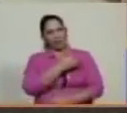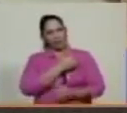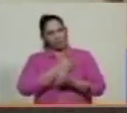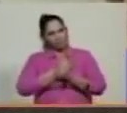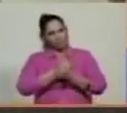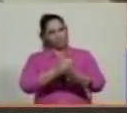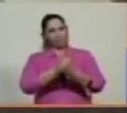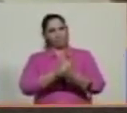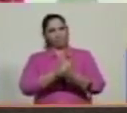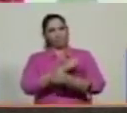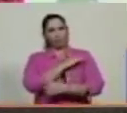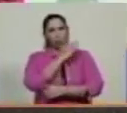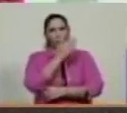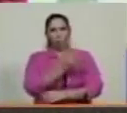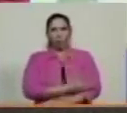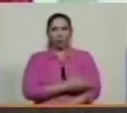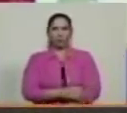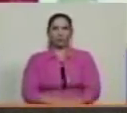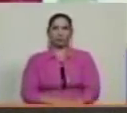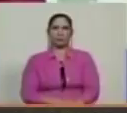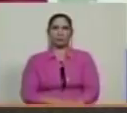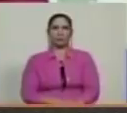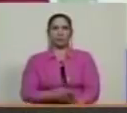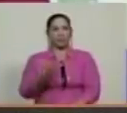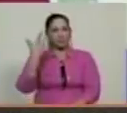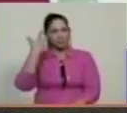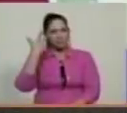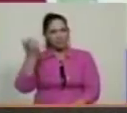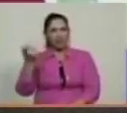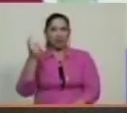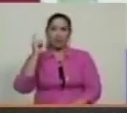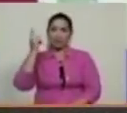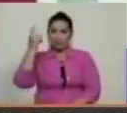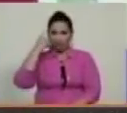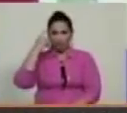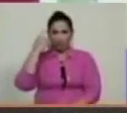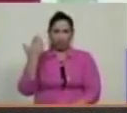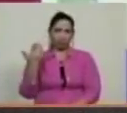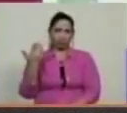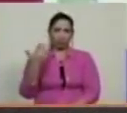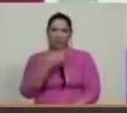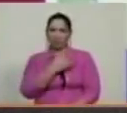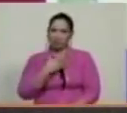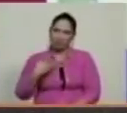poder. Y debe saber para qué quiere poder.